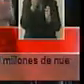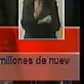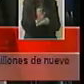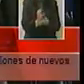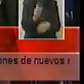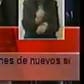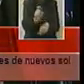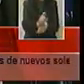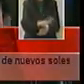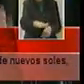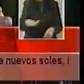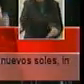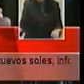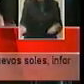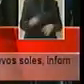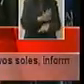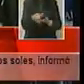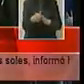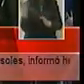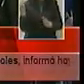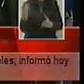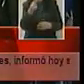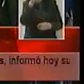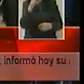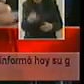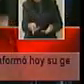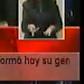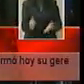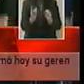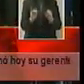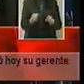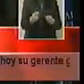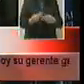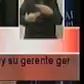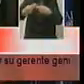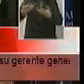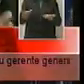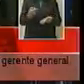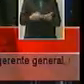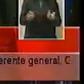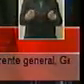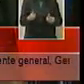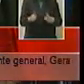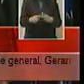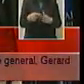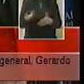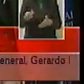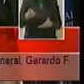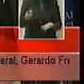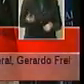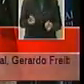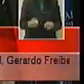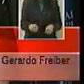a nuestros hijos, a todos los jóvenes del Perú. Y si esto se retrotrae, entonces ¿cuándo vamos a seguir aumentando?